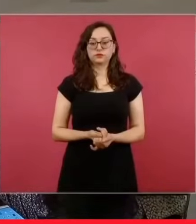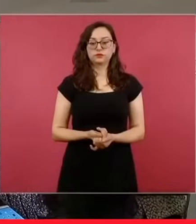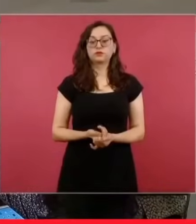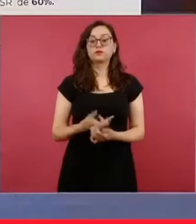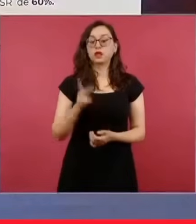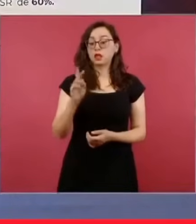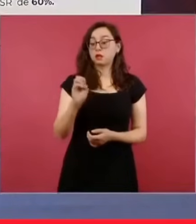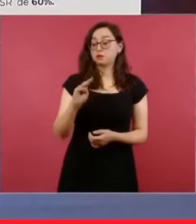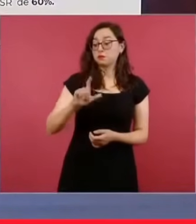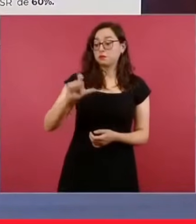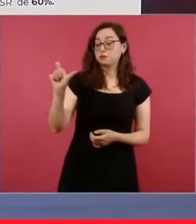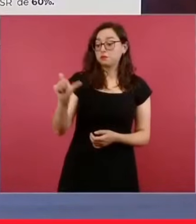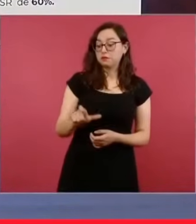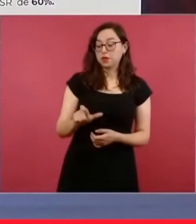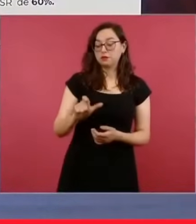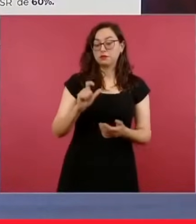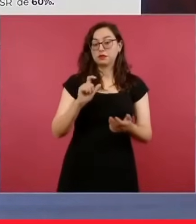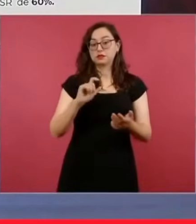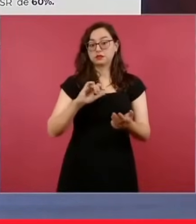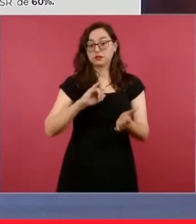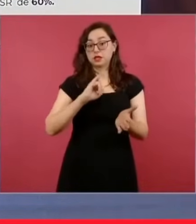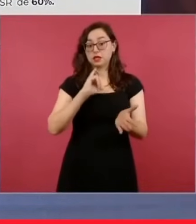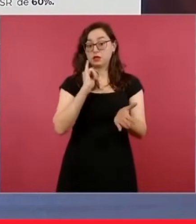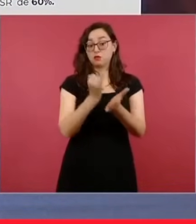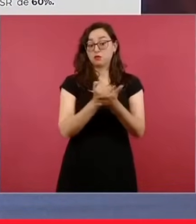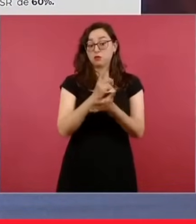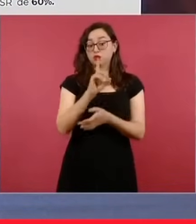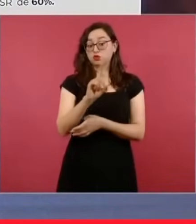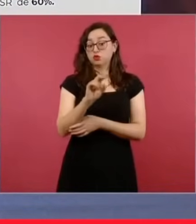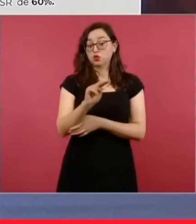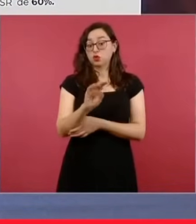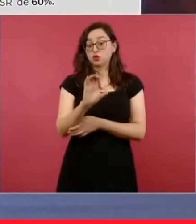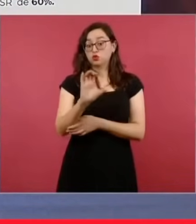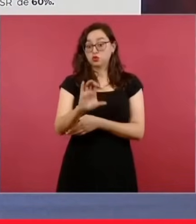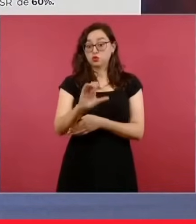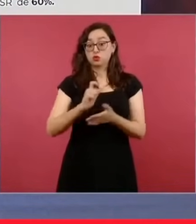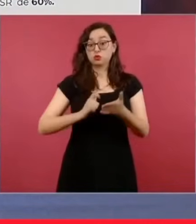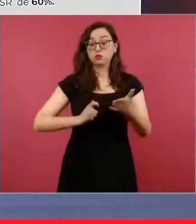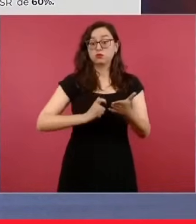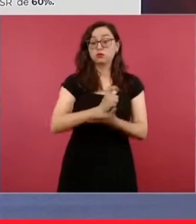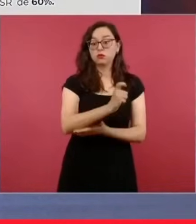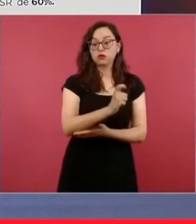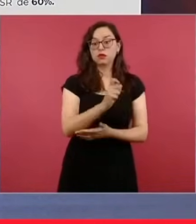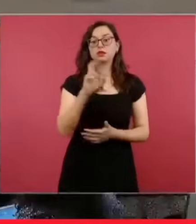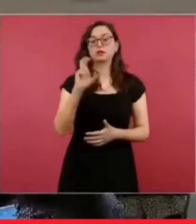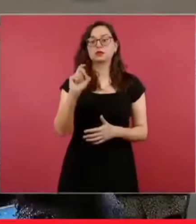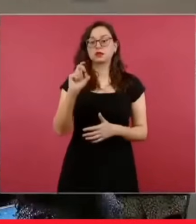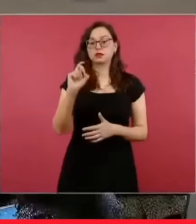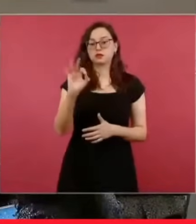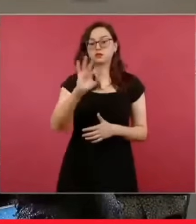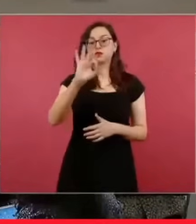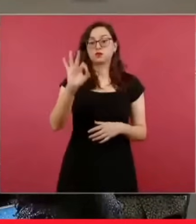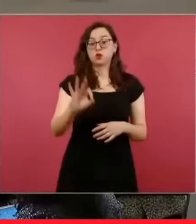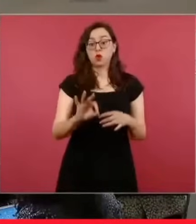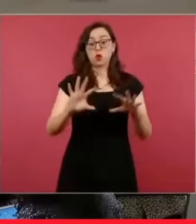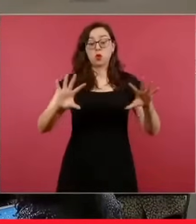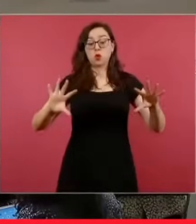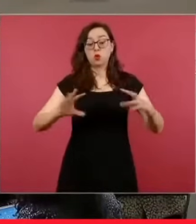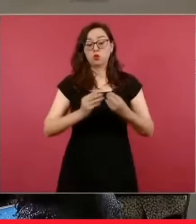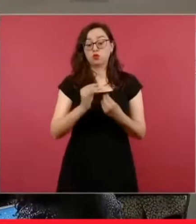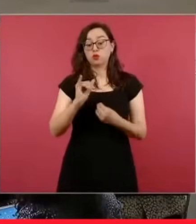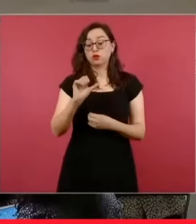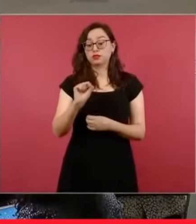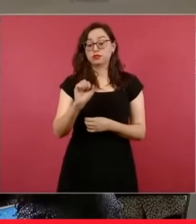Pemex paga el 30% de DUC, que significa 60% de